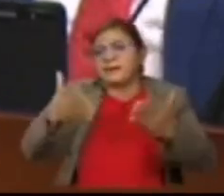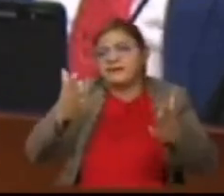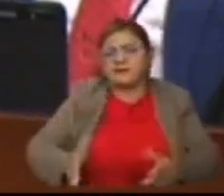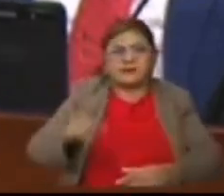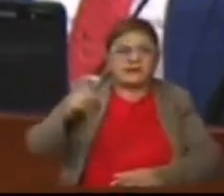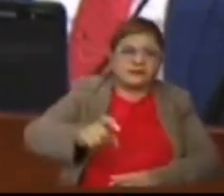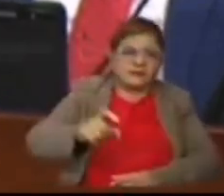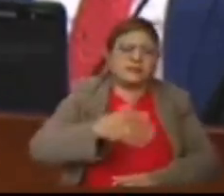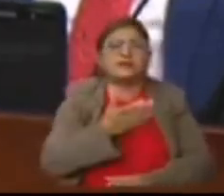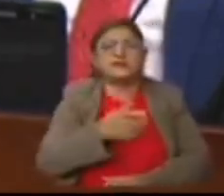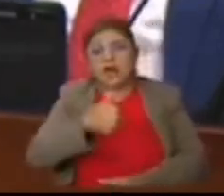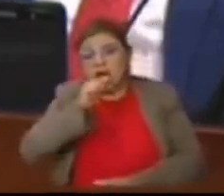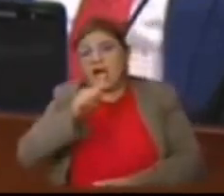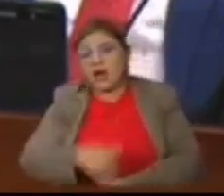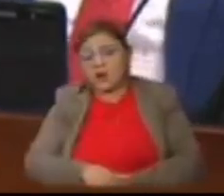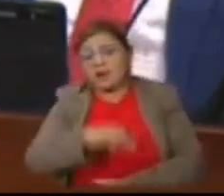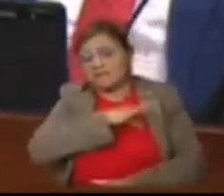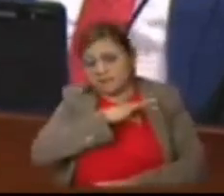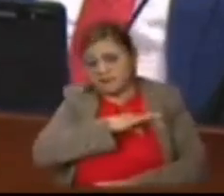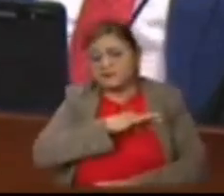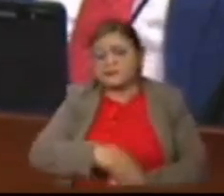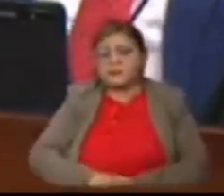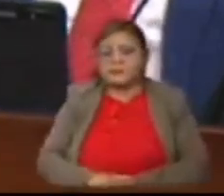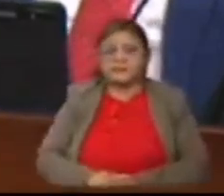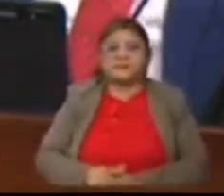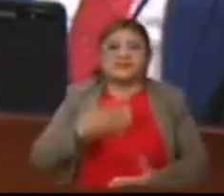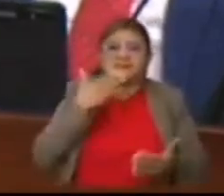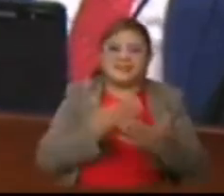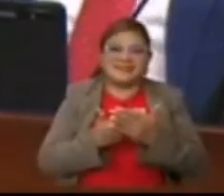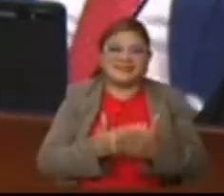la cual se va a ver beneficiado todos los sectores de nuestro país. Muchas gracias.